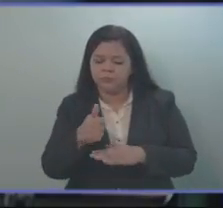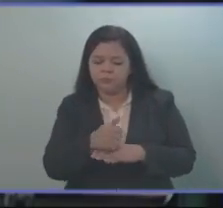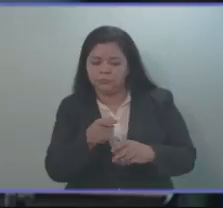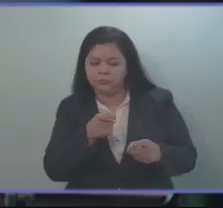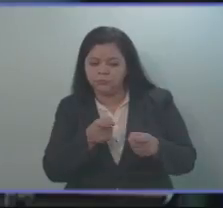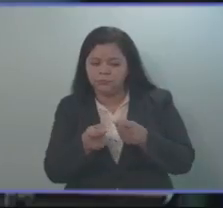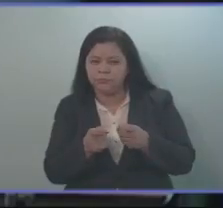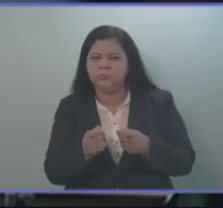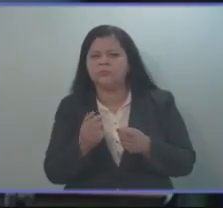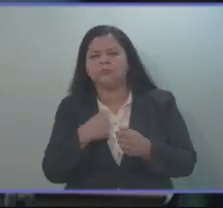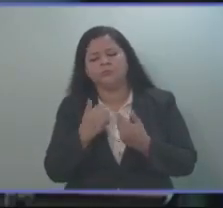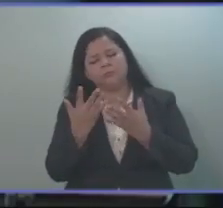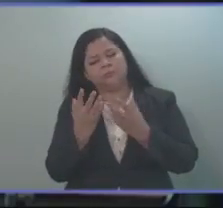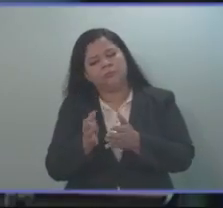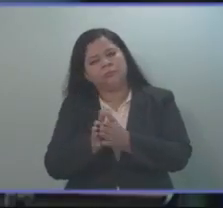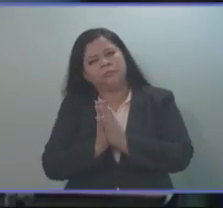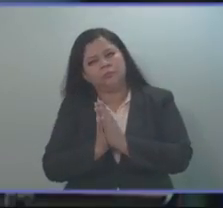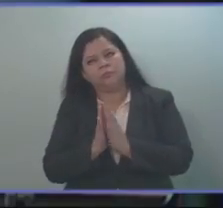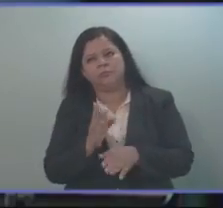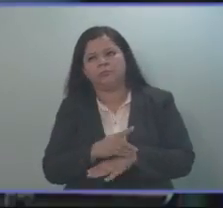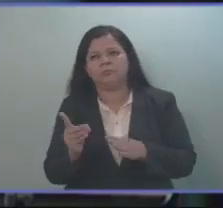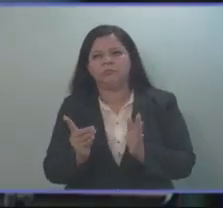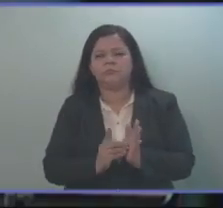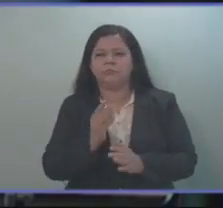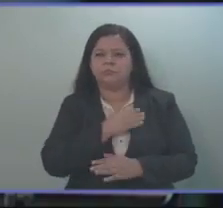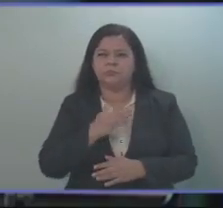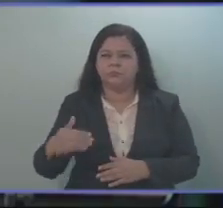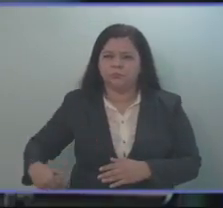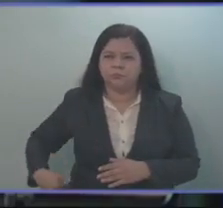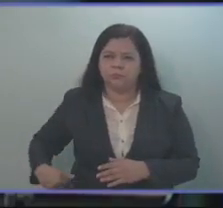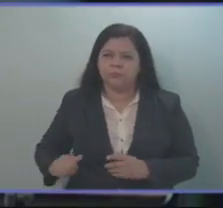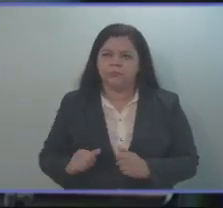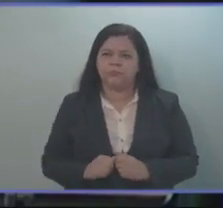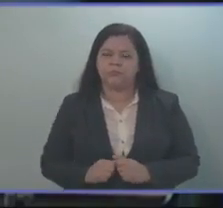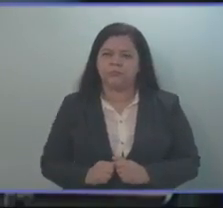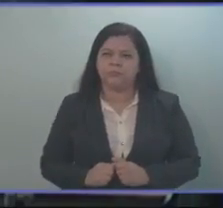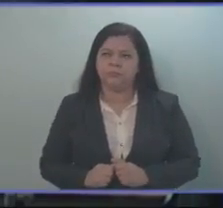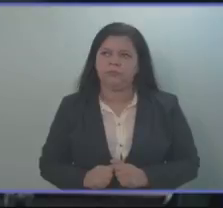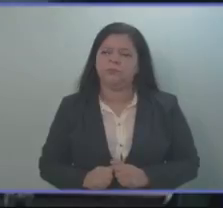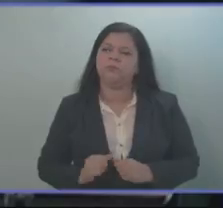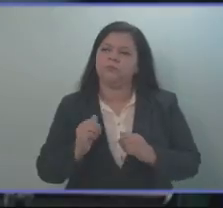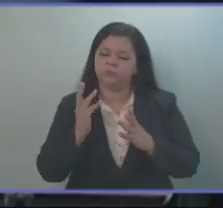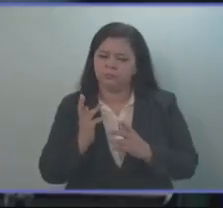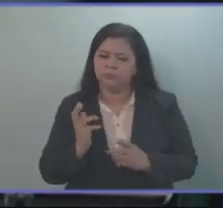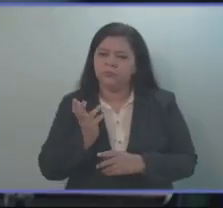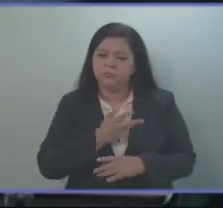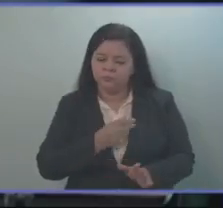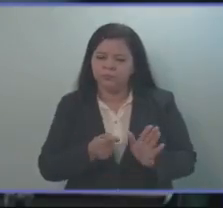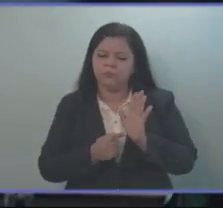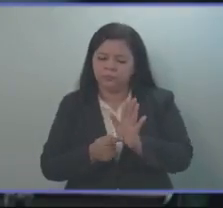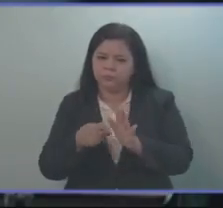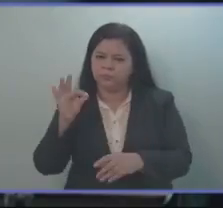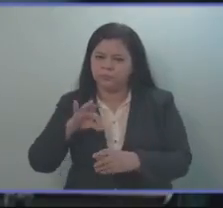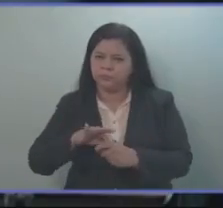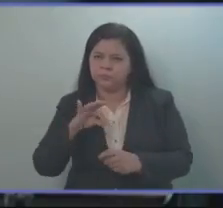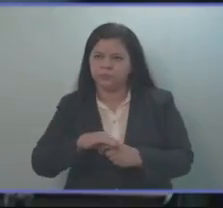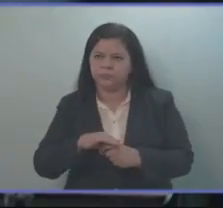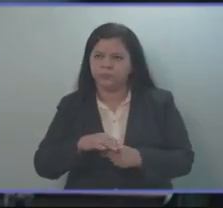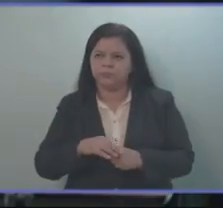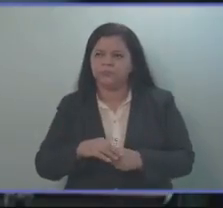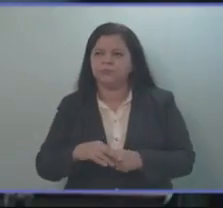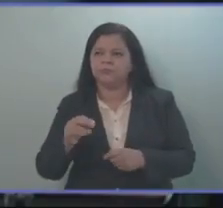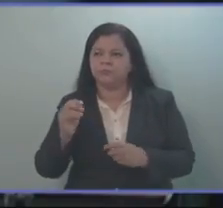pido, diputado presidente, que someta a votación y a